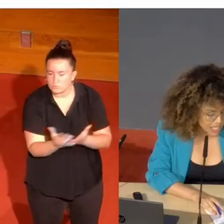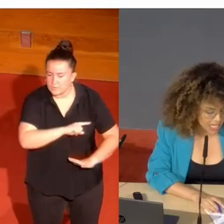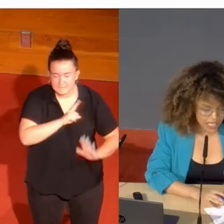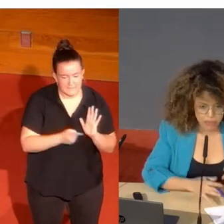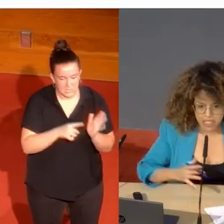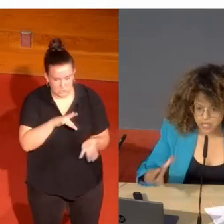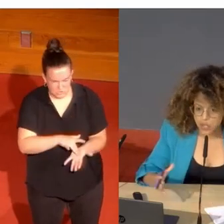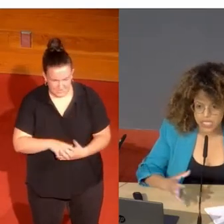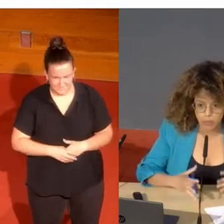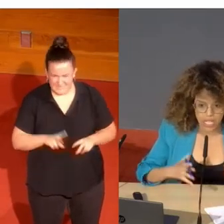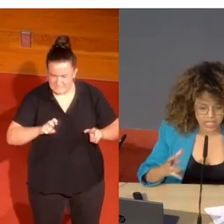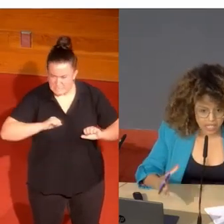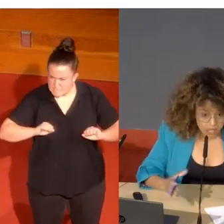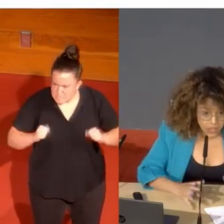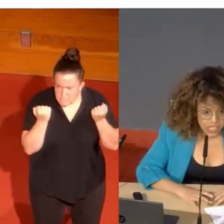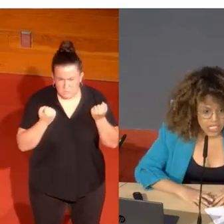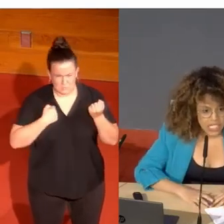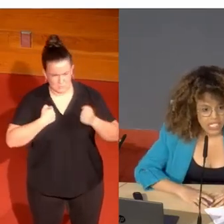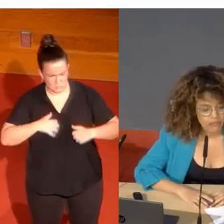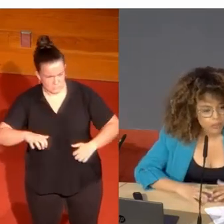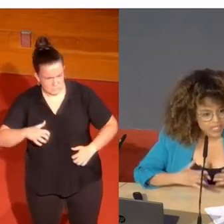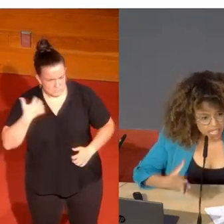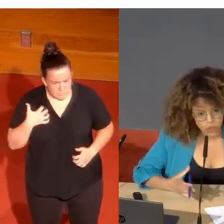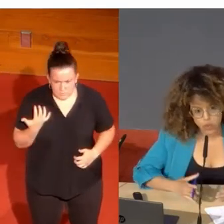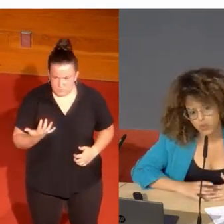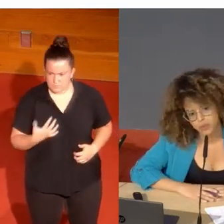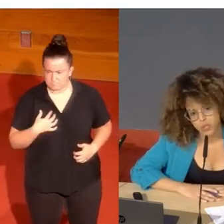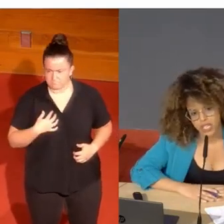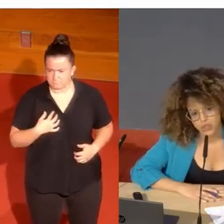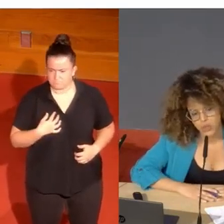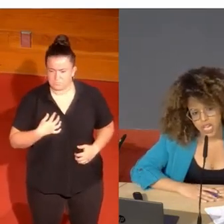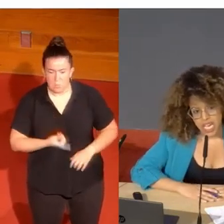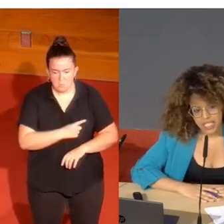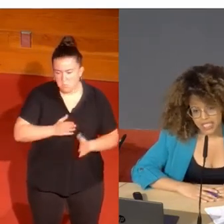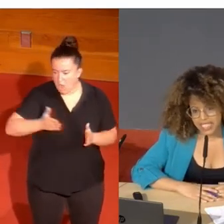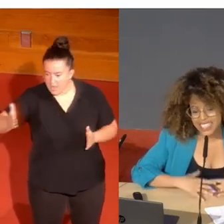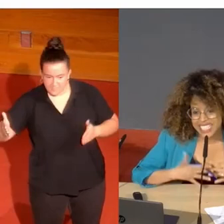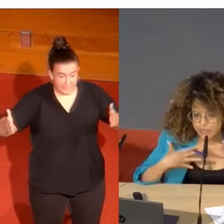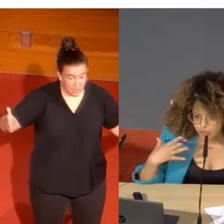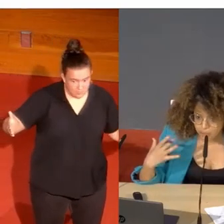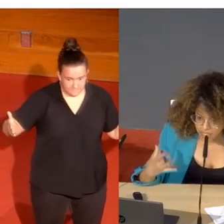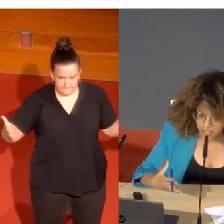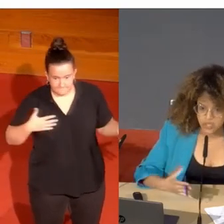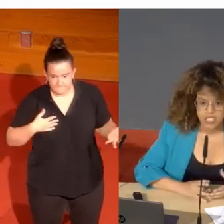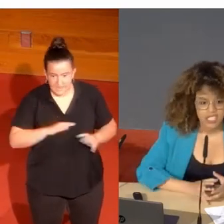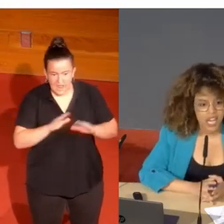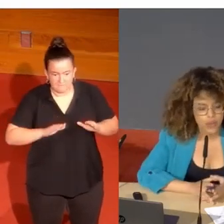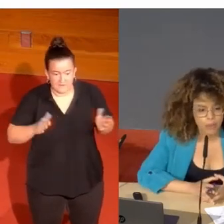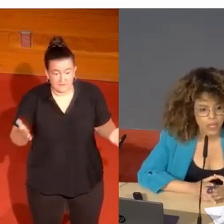decía antes de esa crispación esta polarización han fomentado en los últimos años eh la